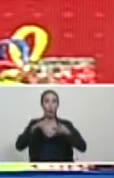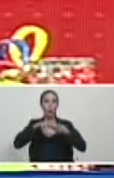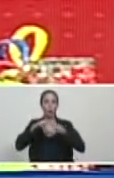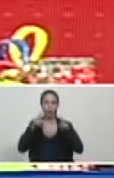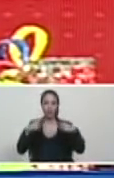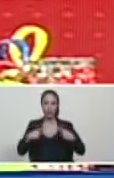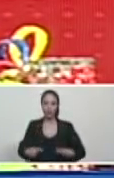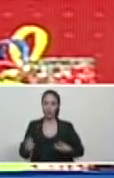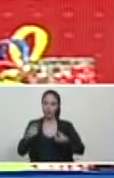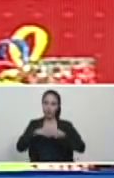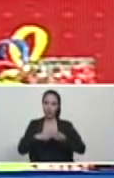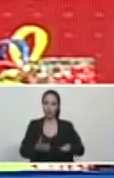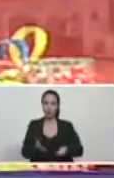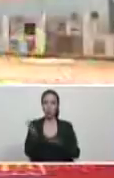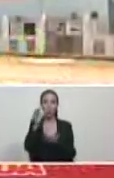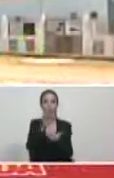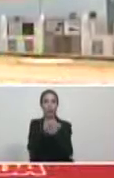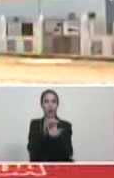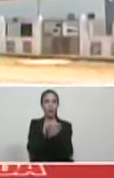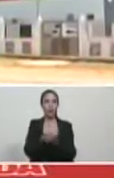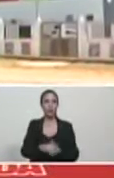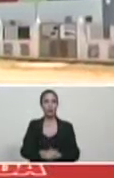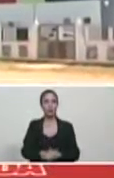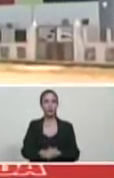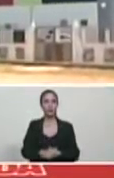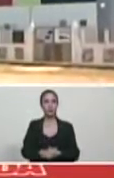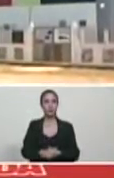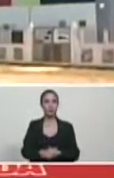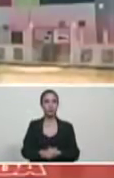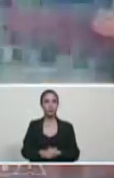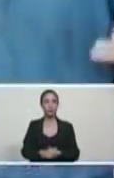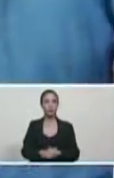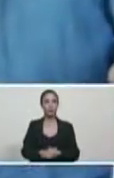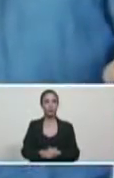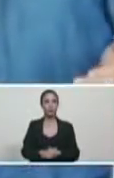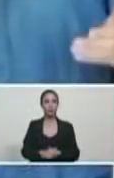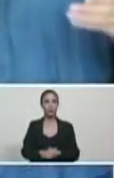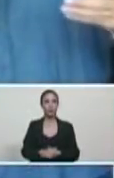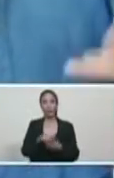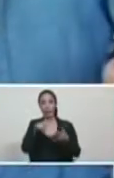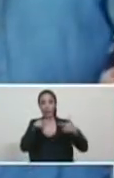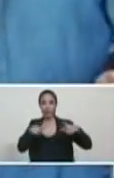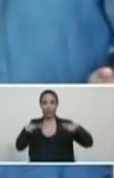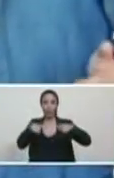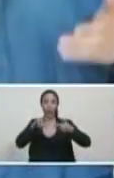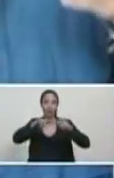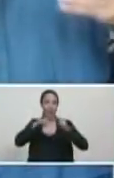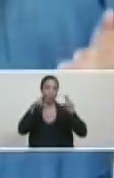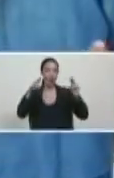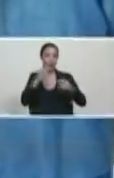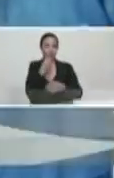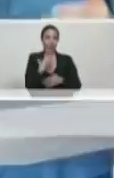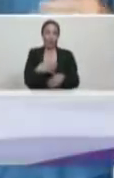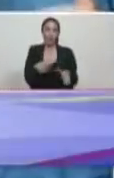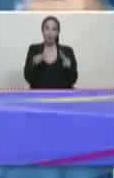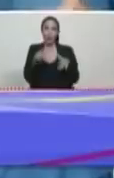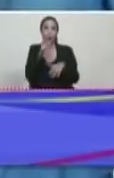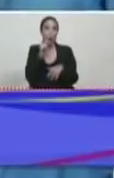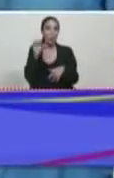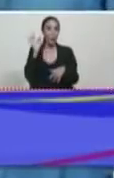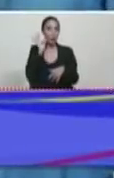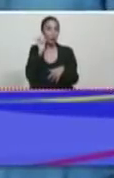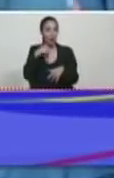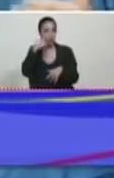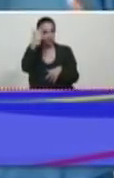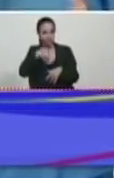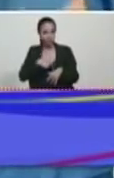Adelante, Margarita. Presidente, desde esta tierra de amor, de paz y de hombres y mujeres